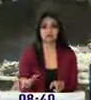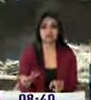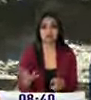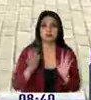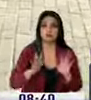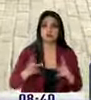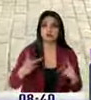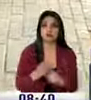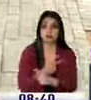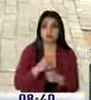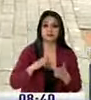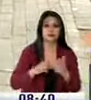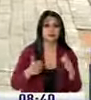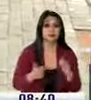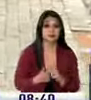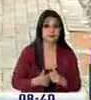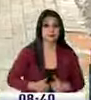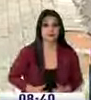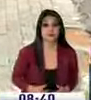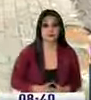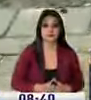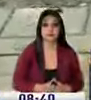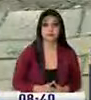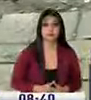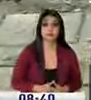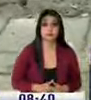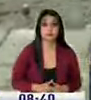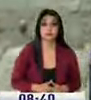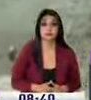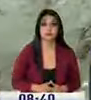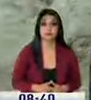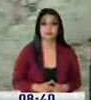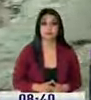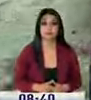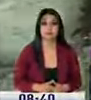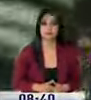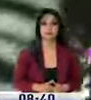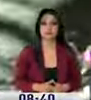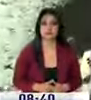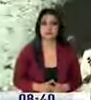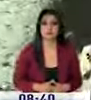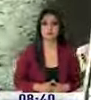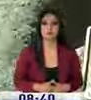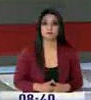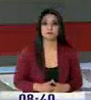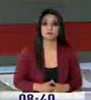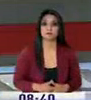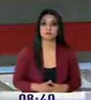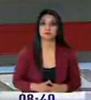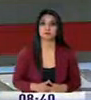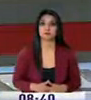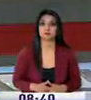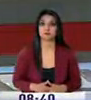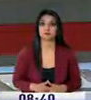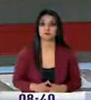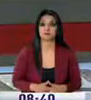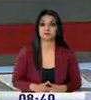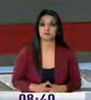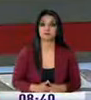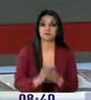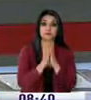y de esa manera formar un hoyo mucho más grande. En Quito informó Andrea Orbe. En este